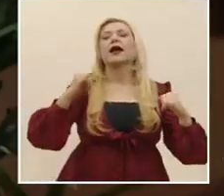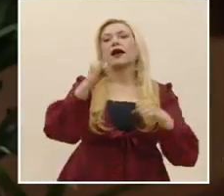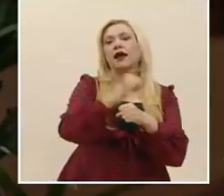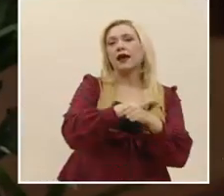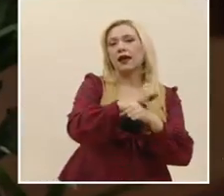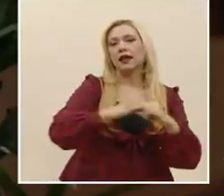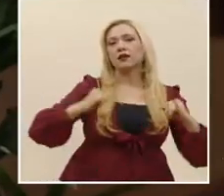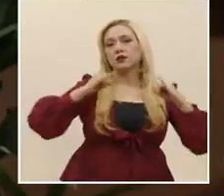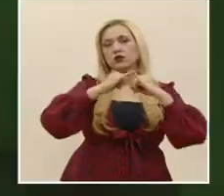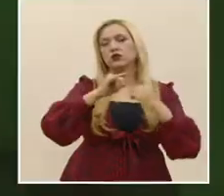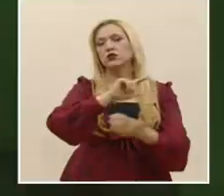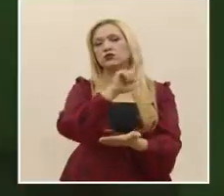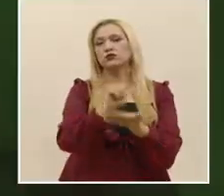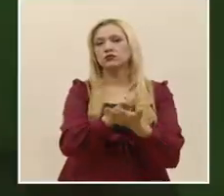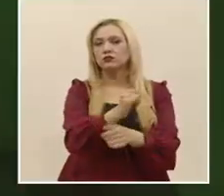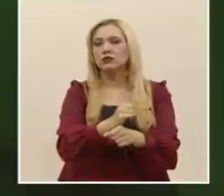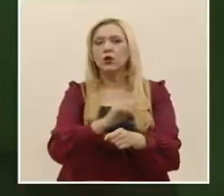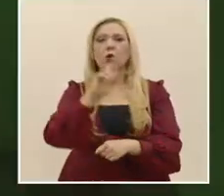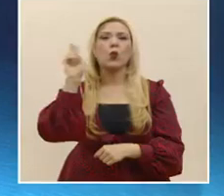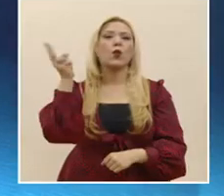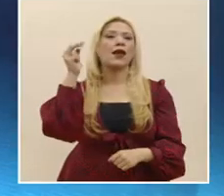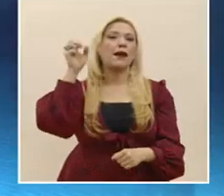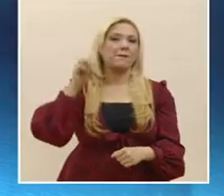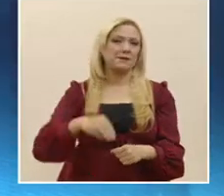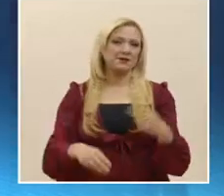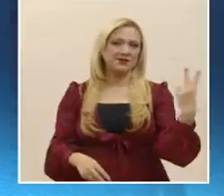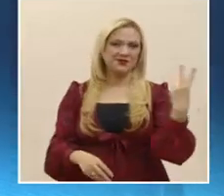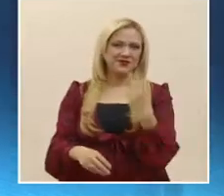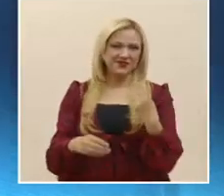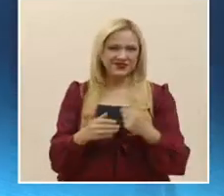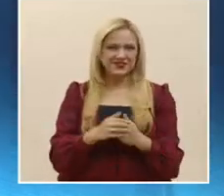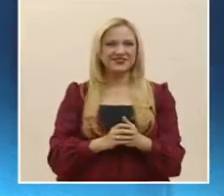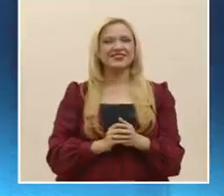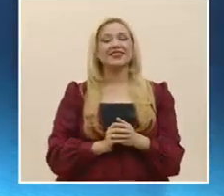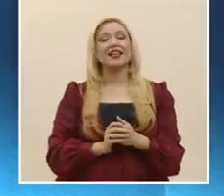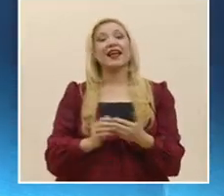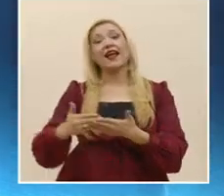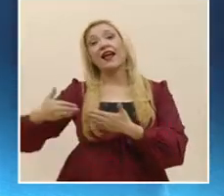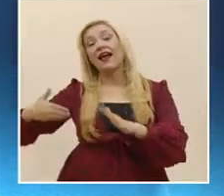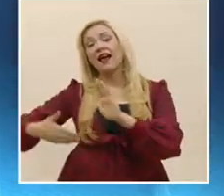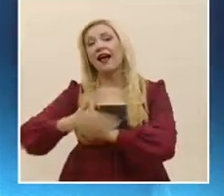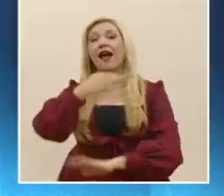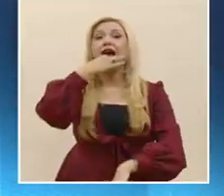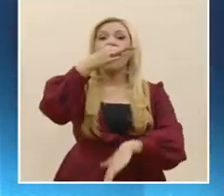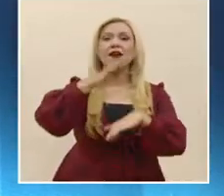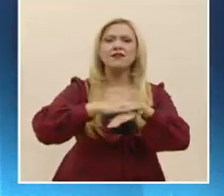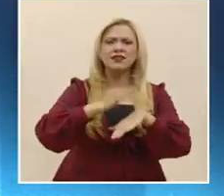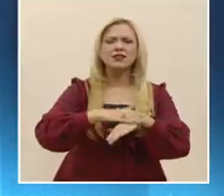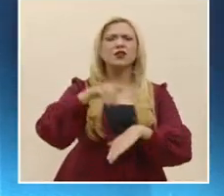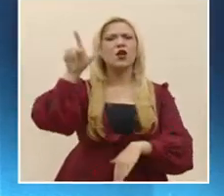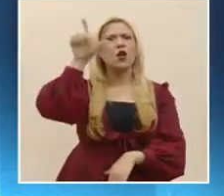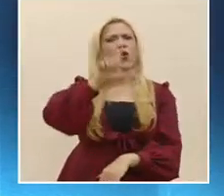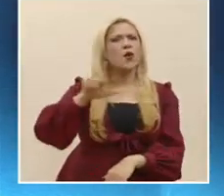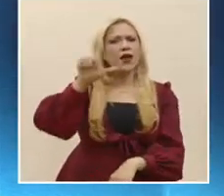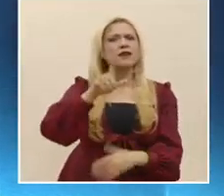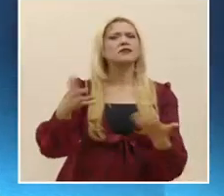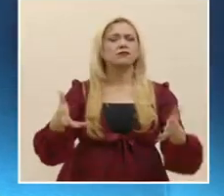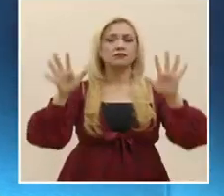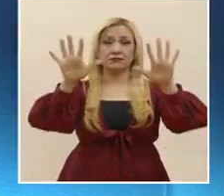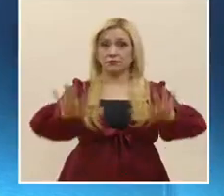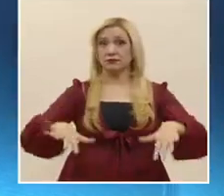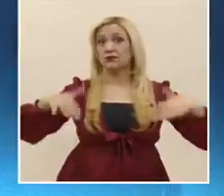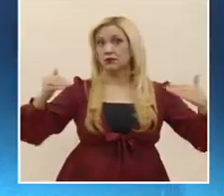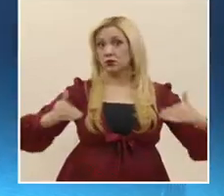Investigaciones Jurídicas de la UNAM. Y antes de despedirnos, lo invitamos a seguir este lunes la sesión del Pleno